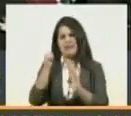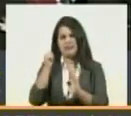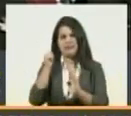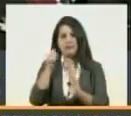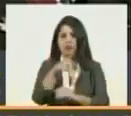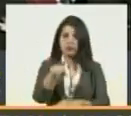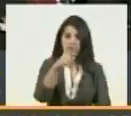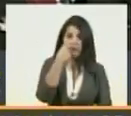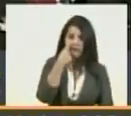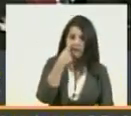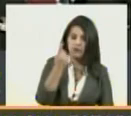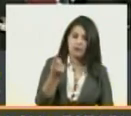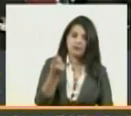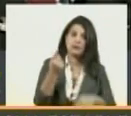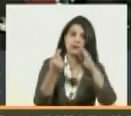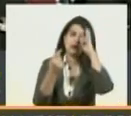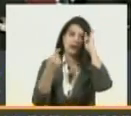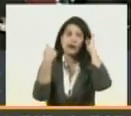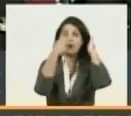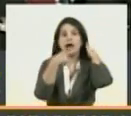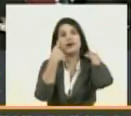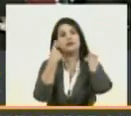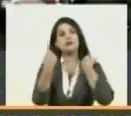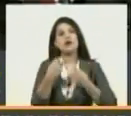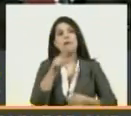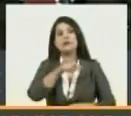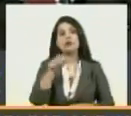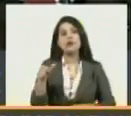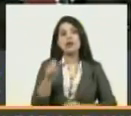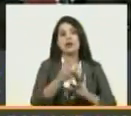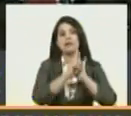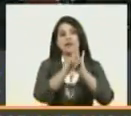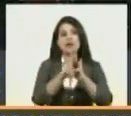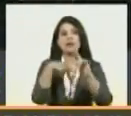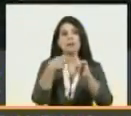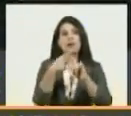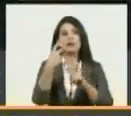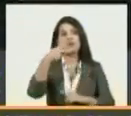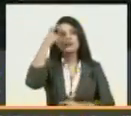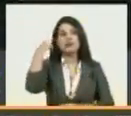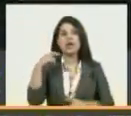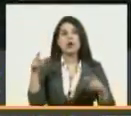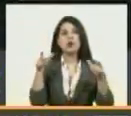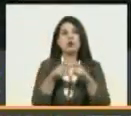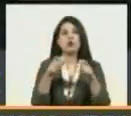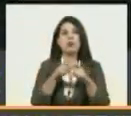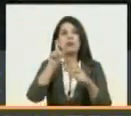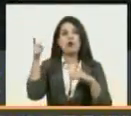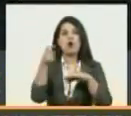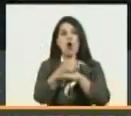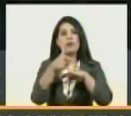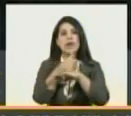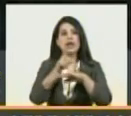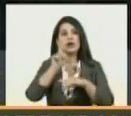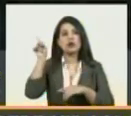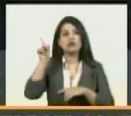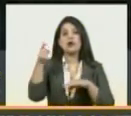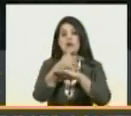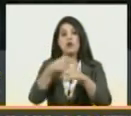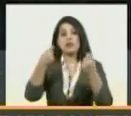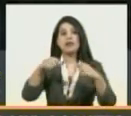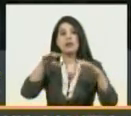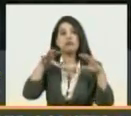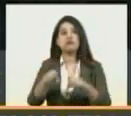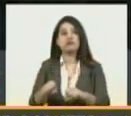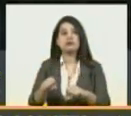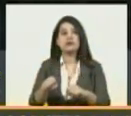notar en las caras de los representantes y cancilleres del grupo de gobiernos que pretende la intervención